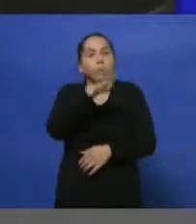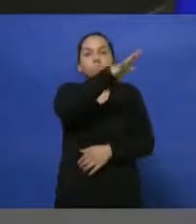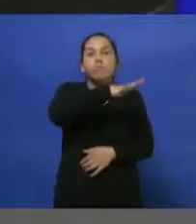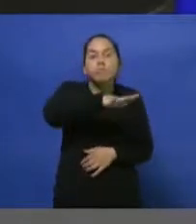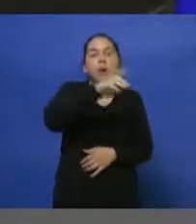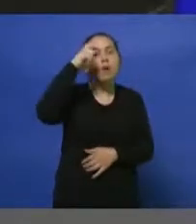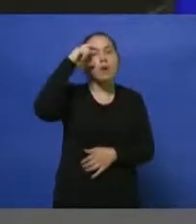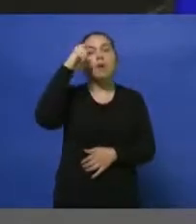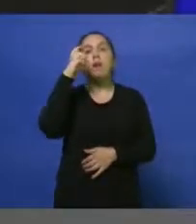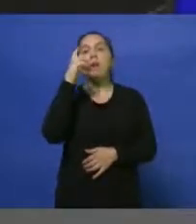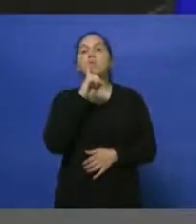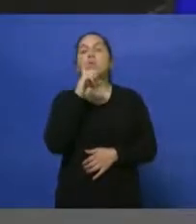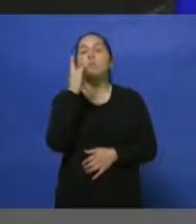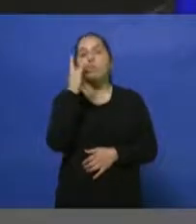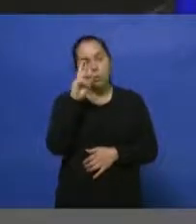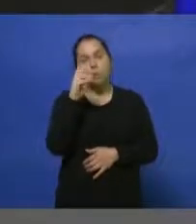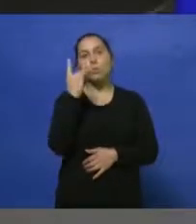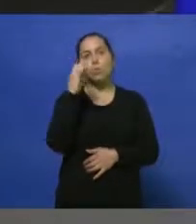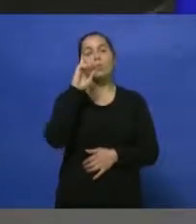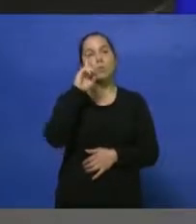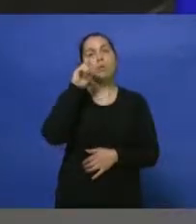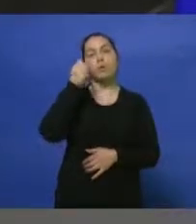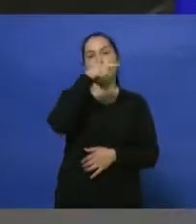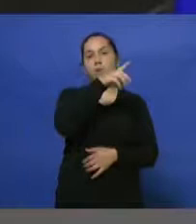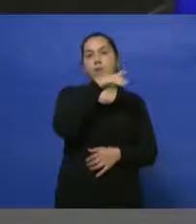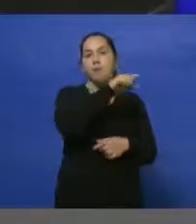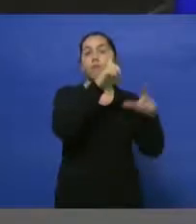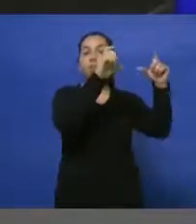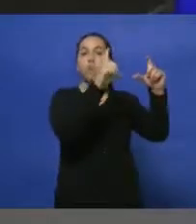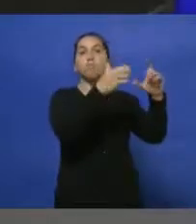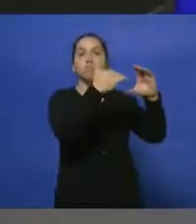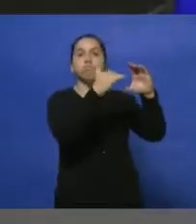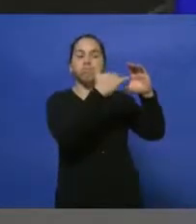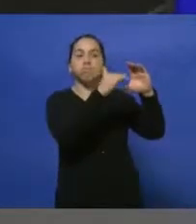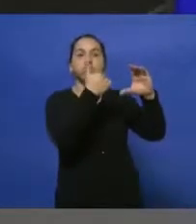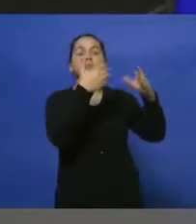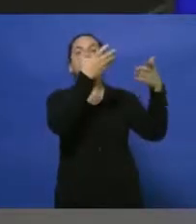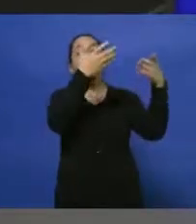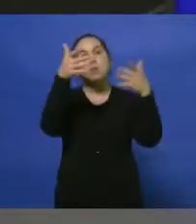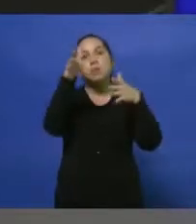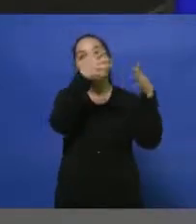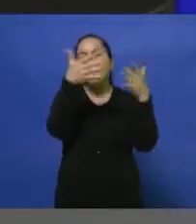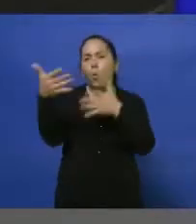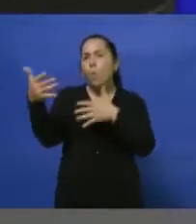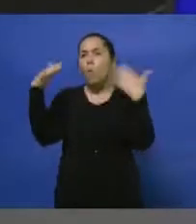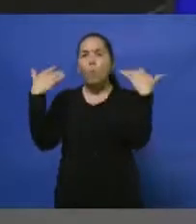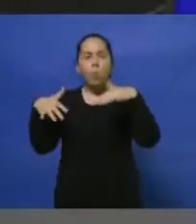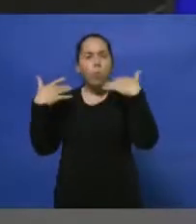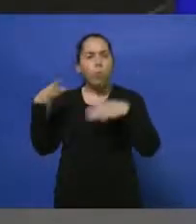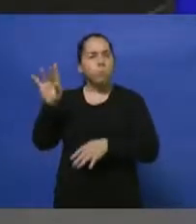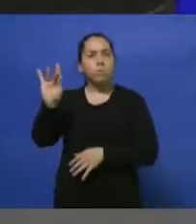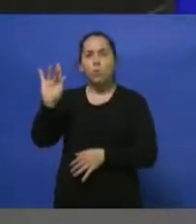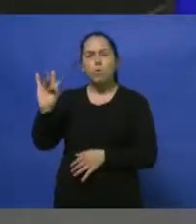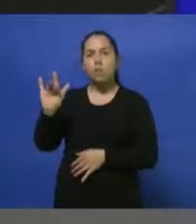algunas fotos que nos han llegado por las redes sociales demuestran que realmente el viento no solamente fue importante, sino que trajo algunas complicaciones. Tenemos en línea a